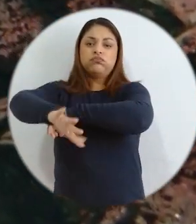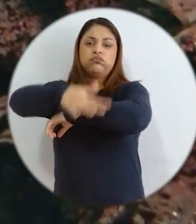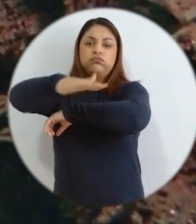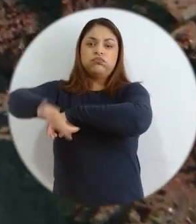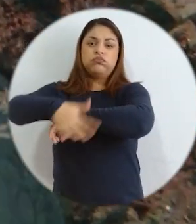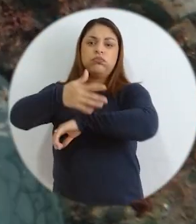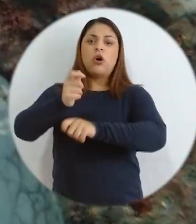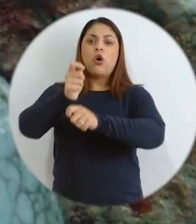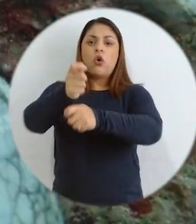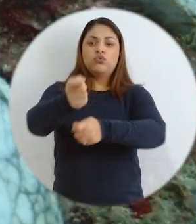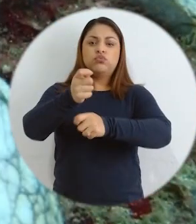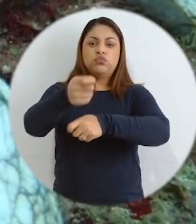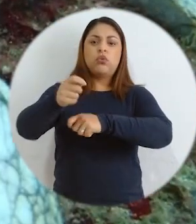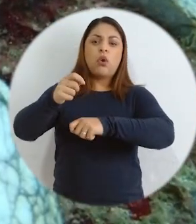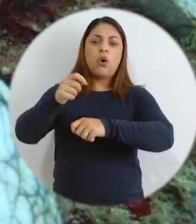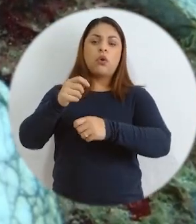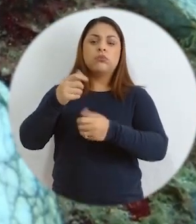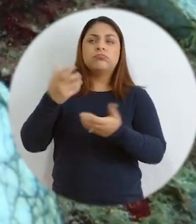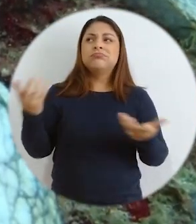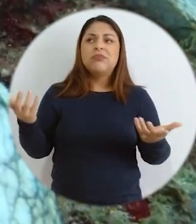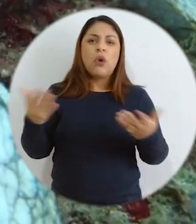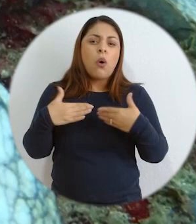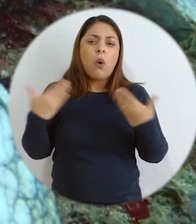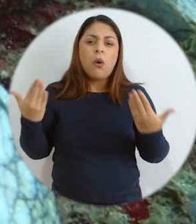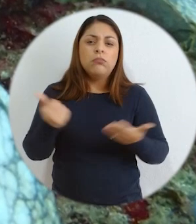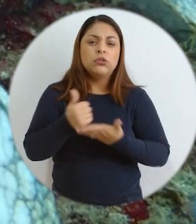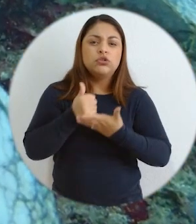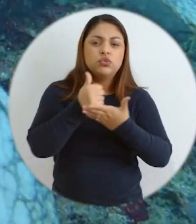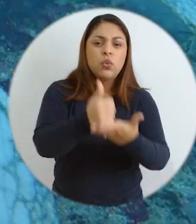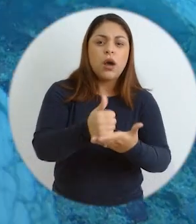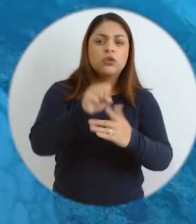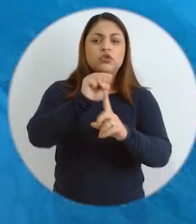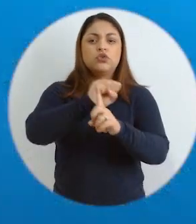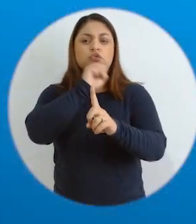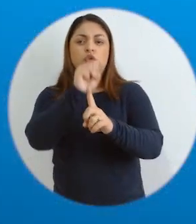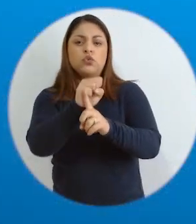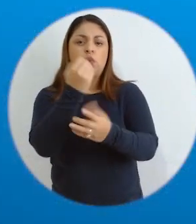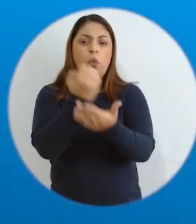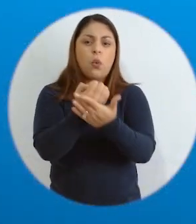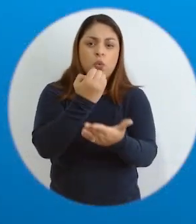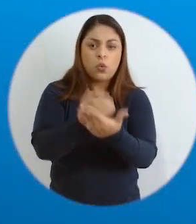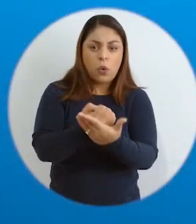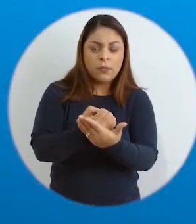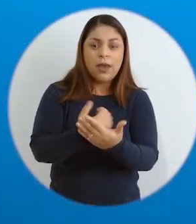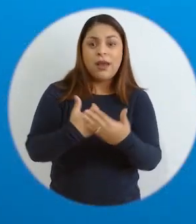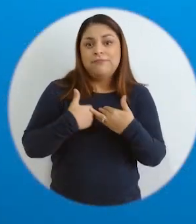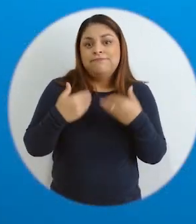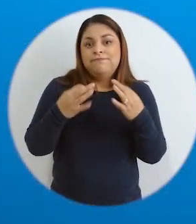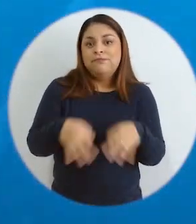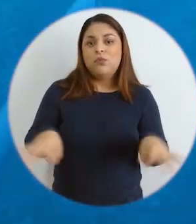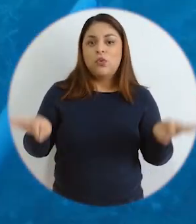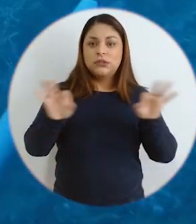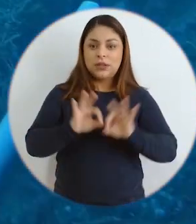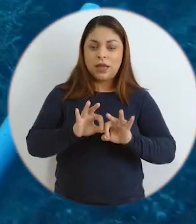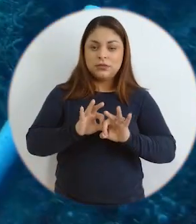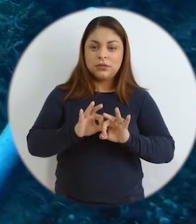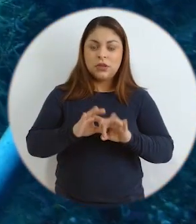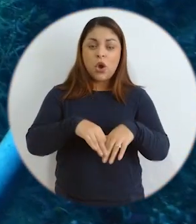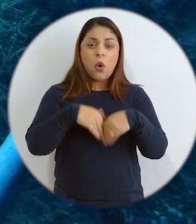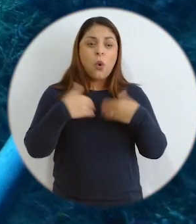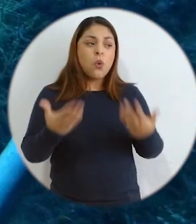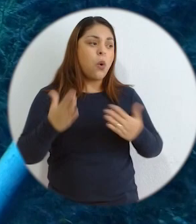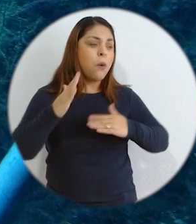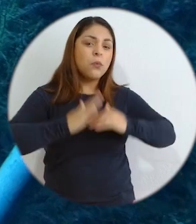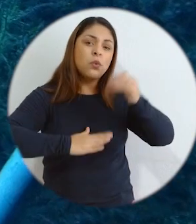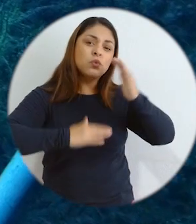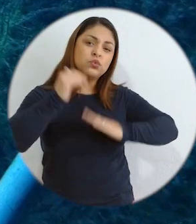marino-costeras, muchas de ellas con situaciones de vulnerabilidad socioeconómica importantes,